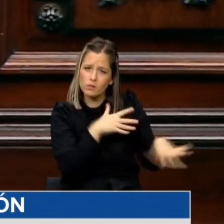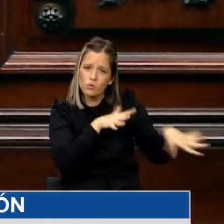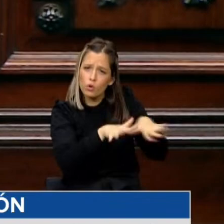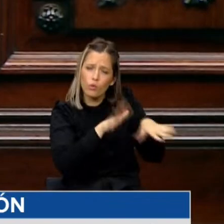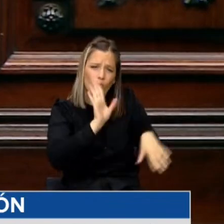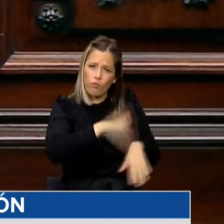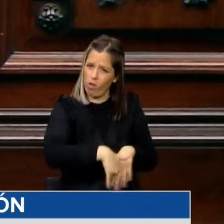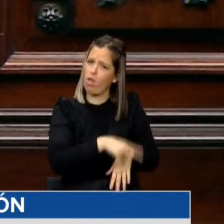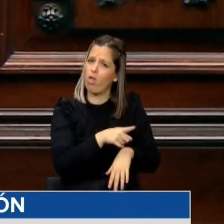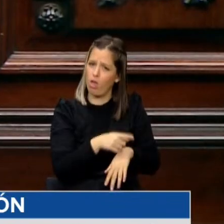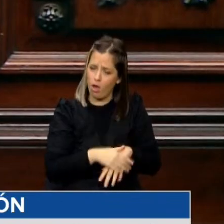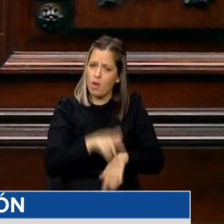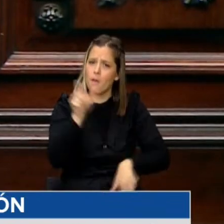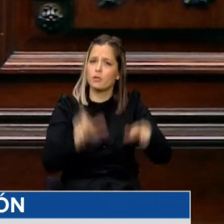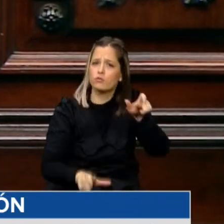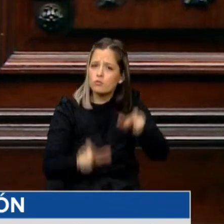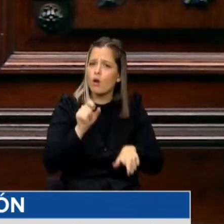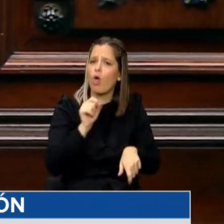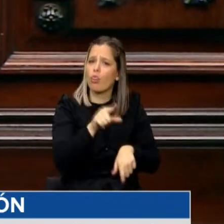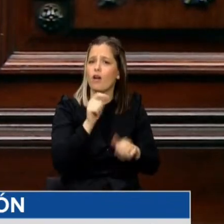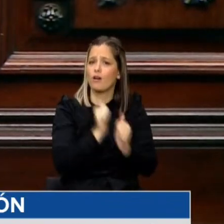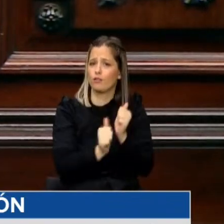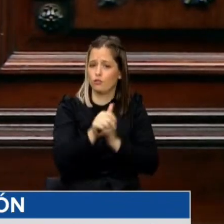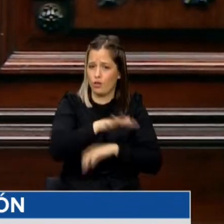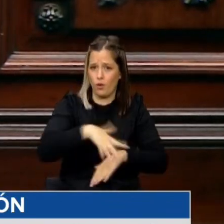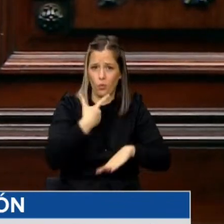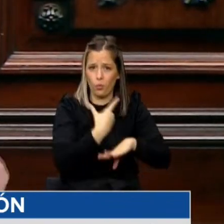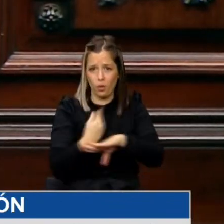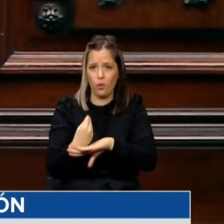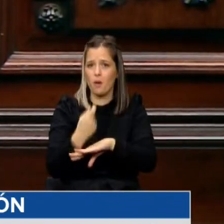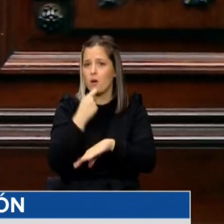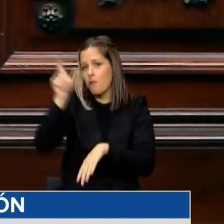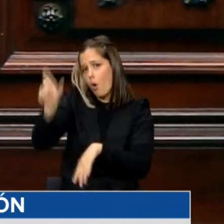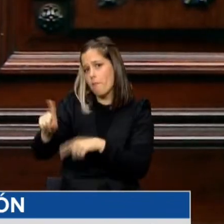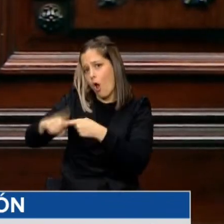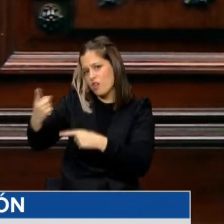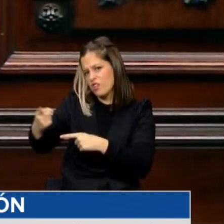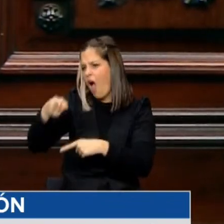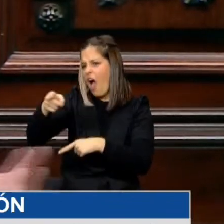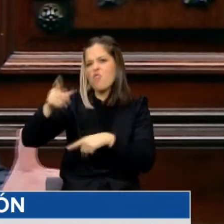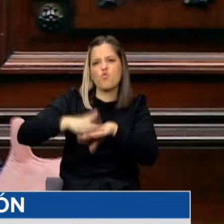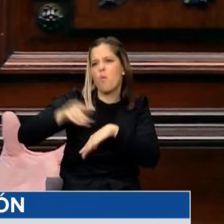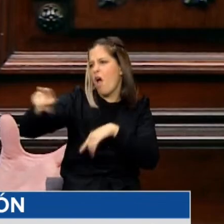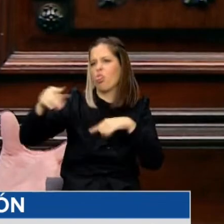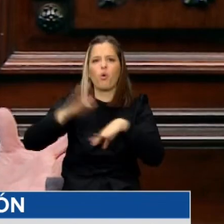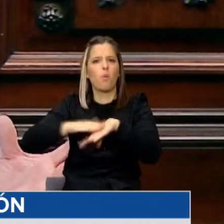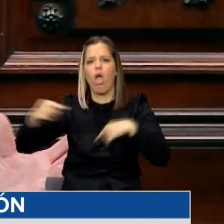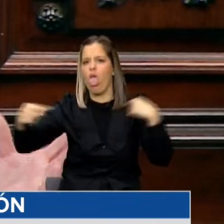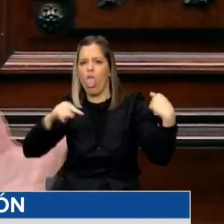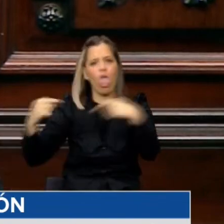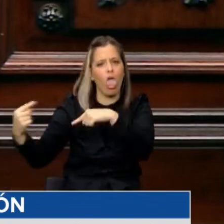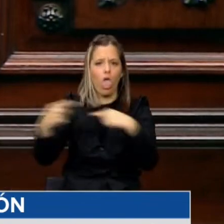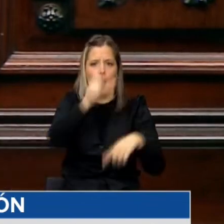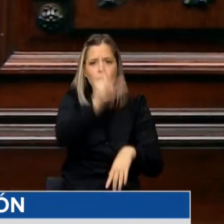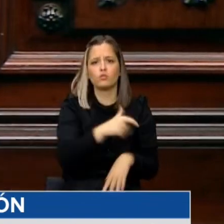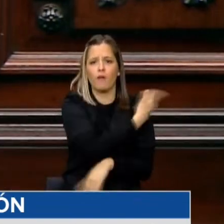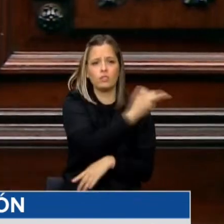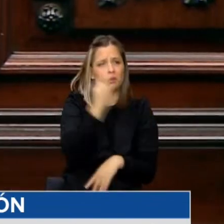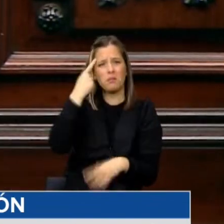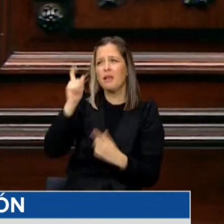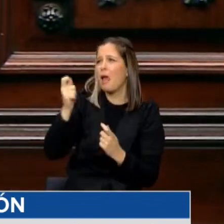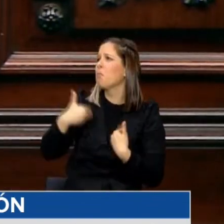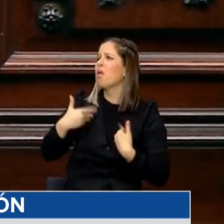que busca, que parece que si hay 2 dirigentes políticos, uno echándose culpas uno con el otro, dice, pero ¿quién me defiende? Y tiene